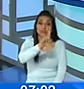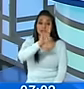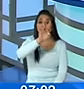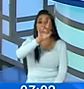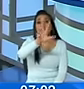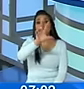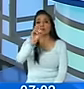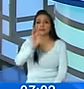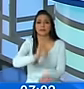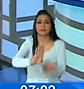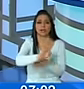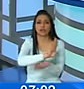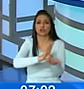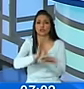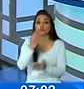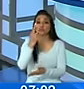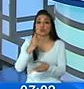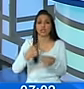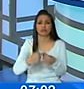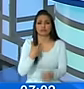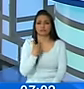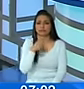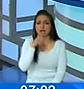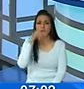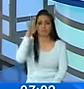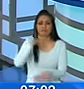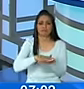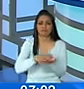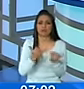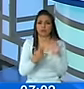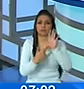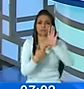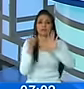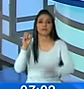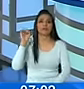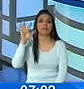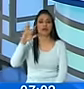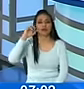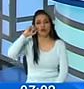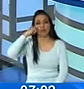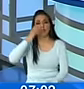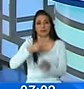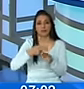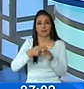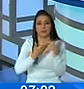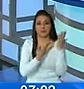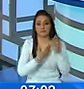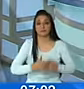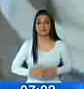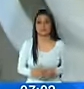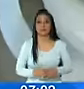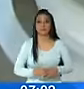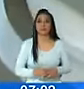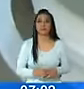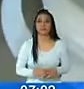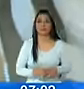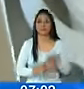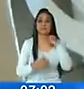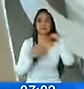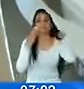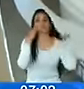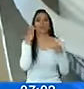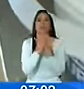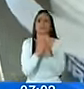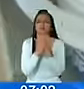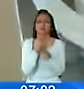barrios afectados en el sur de la capital y precisamente les tenemos un video para recordarles cuáles son los barrios. Miremos. Con el objetivo de mejorar la